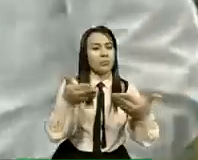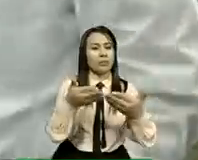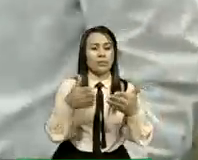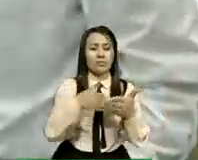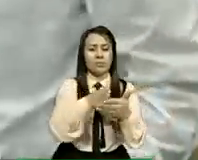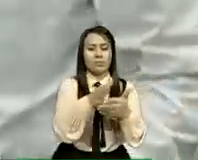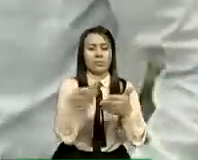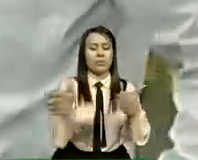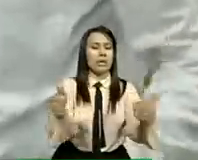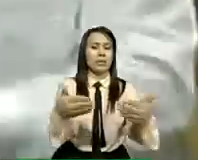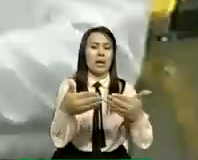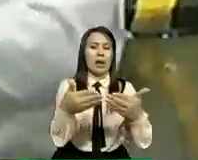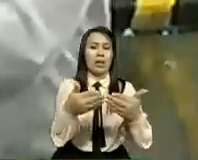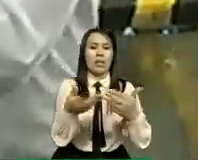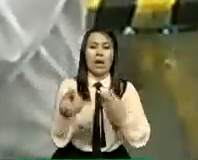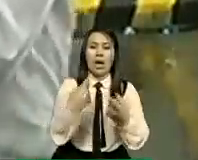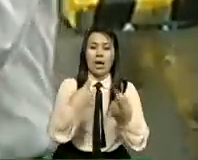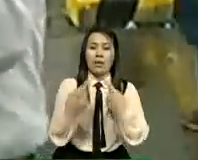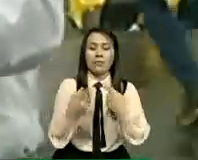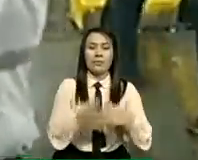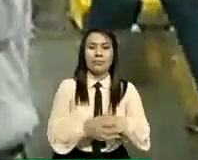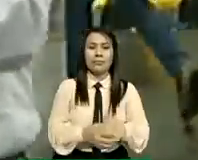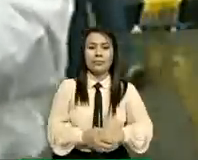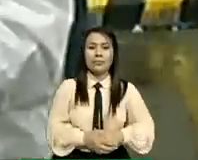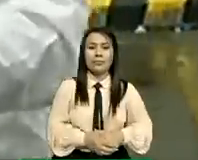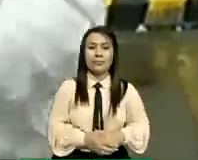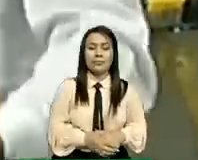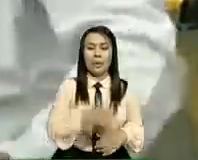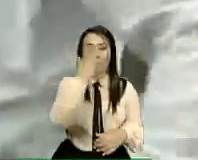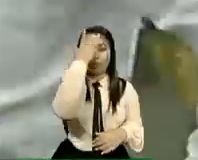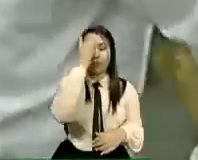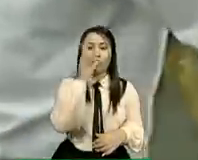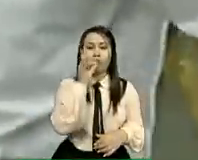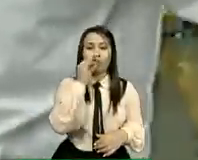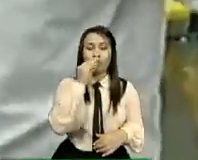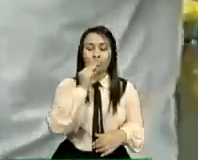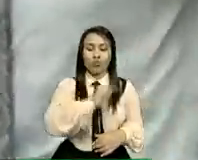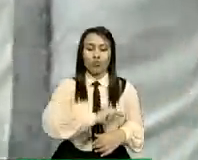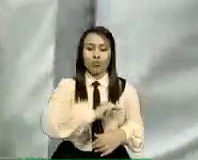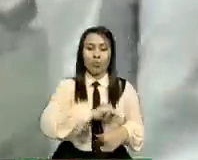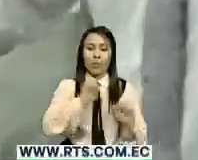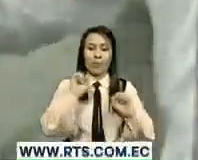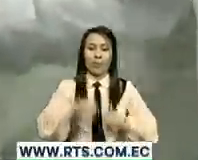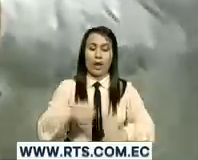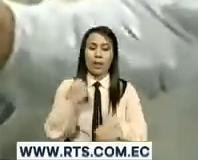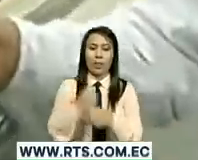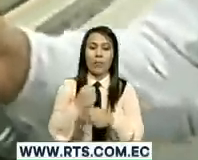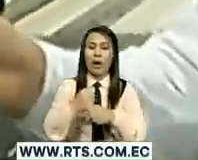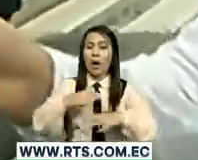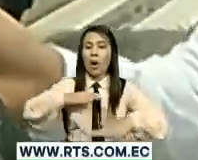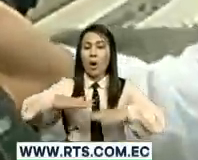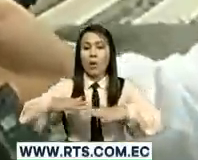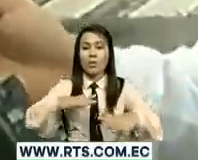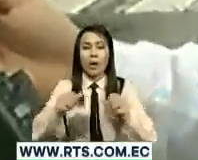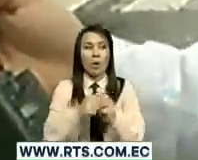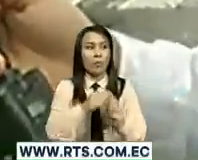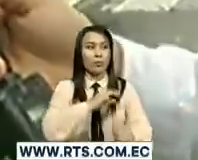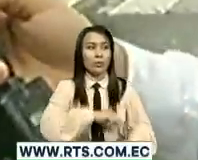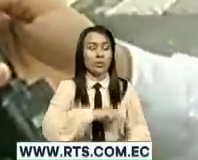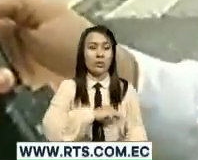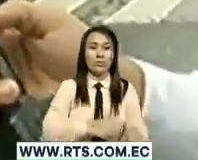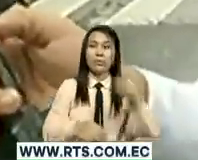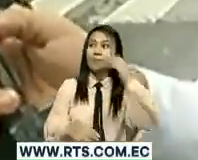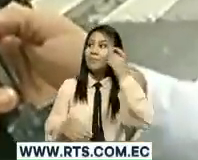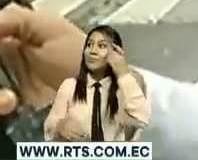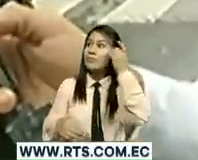una tubería. ¿En qué sentido la ATM trabaja también en estos trabajos? Bueno, se ha coordinado con la Municipalidad de Guayaquil